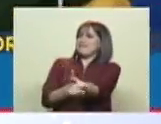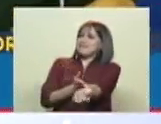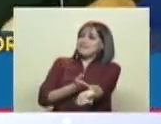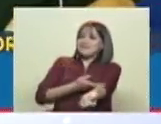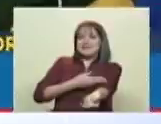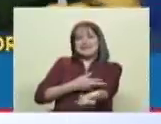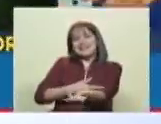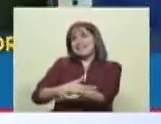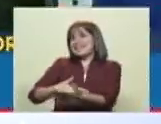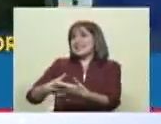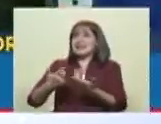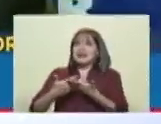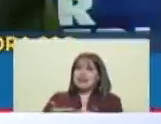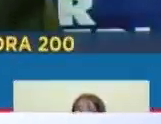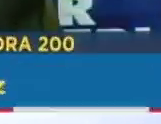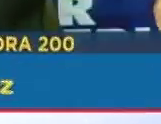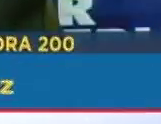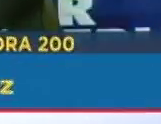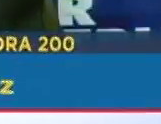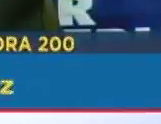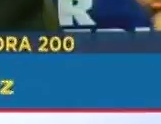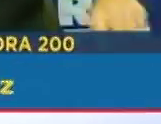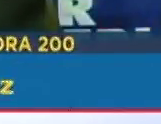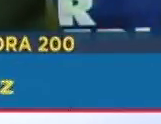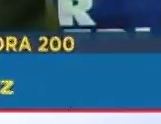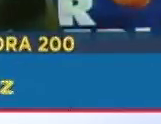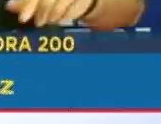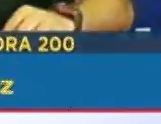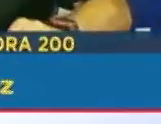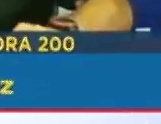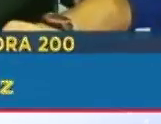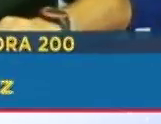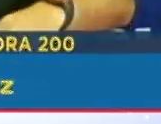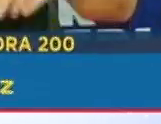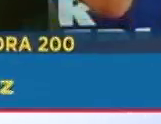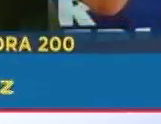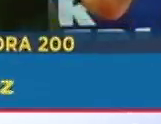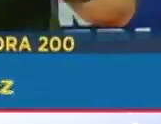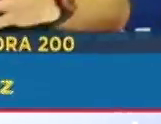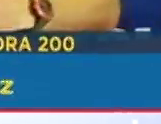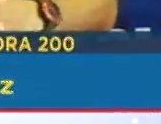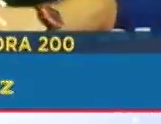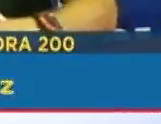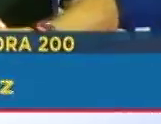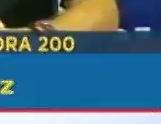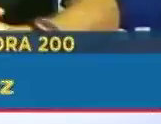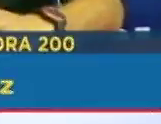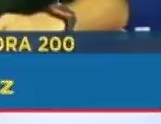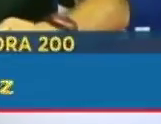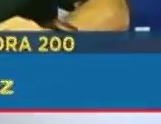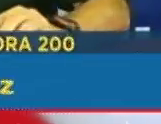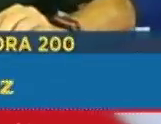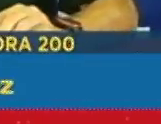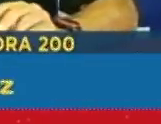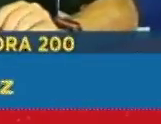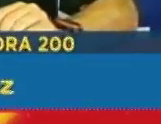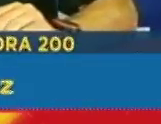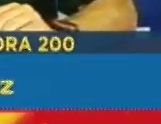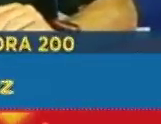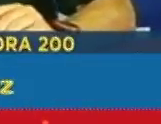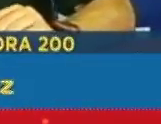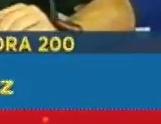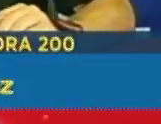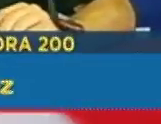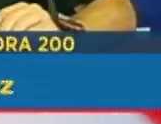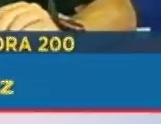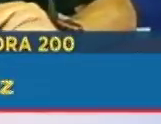es la sangre de unos arrapastrosos que salieron de aquí, recorrieron 8000 km y liberaron todo un continente del imperio más grande que existía en ese momento el